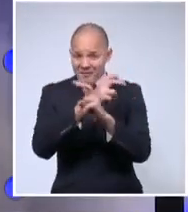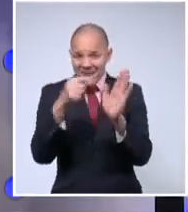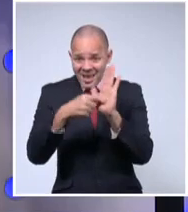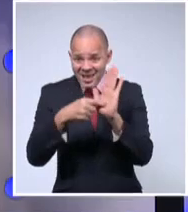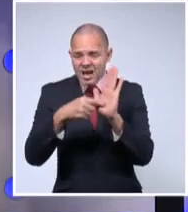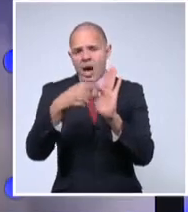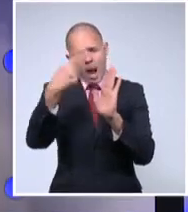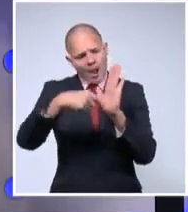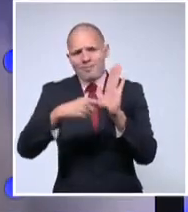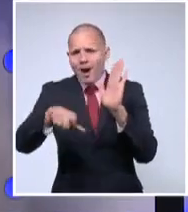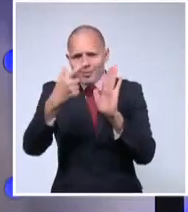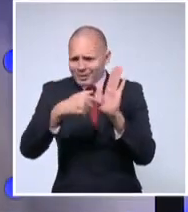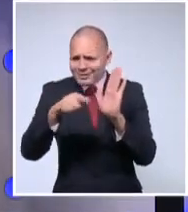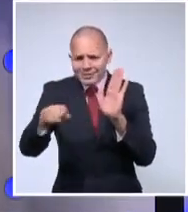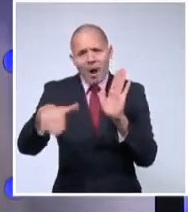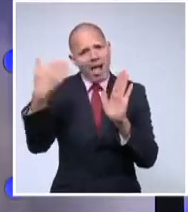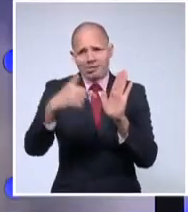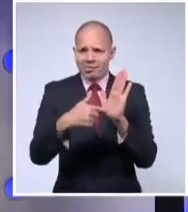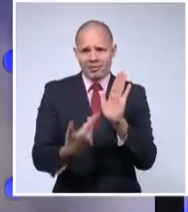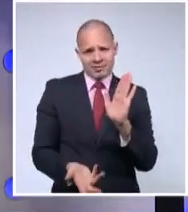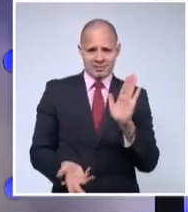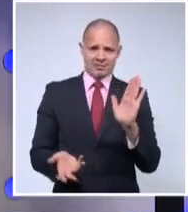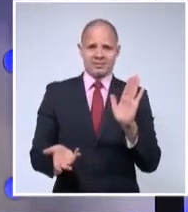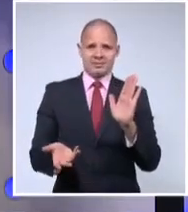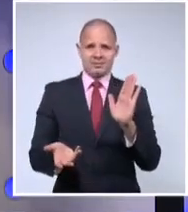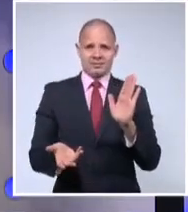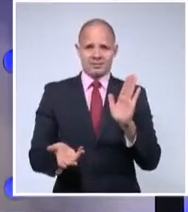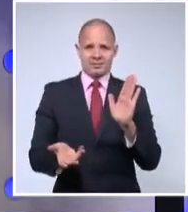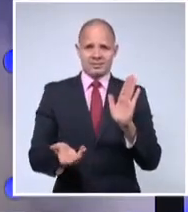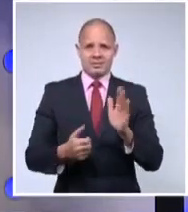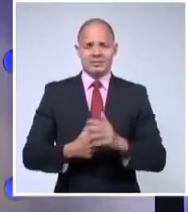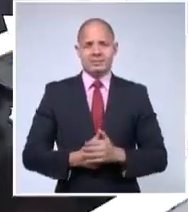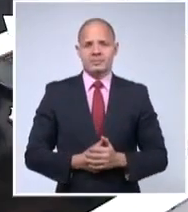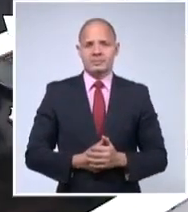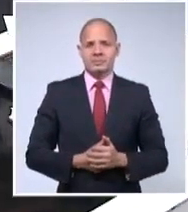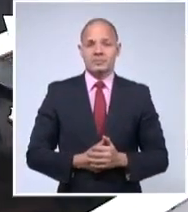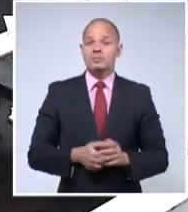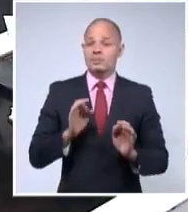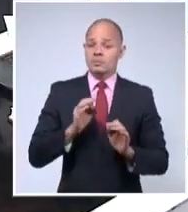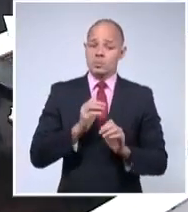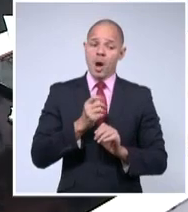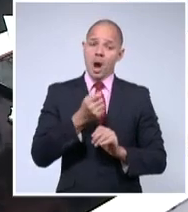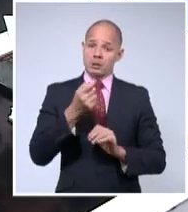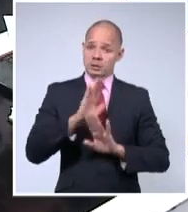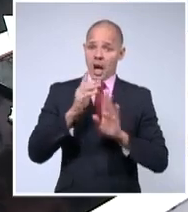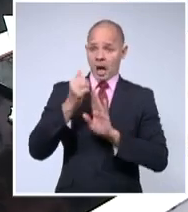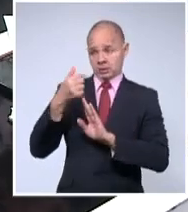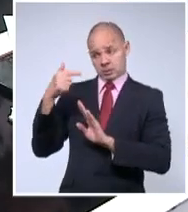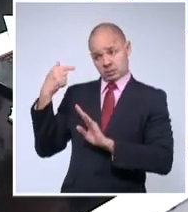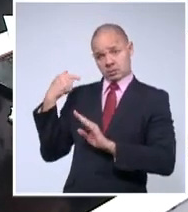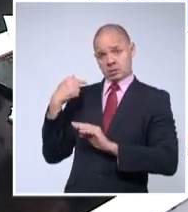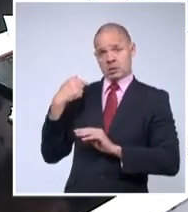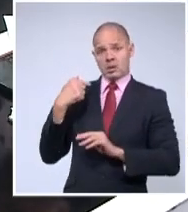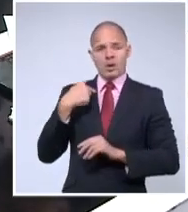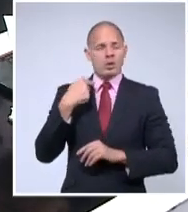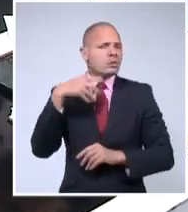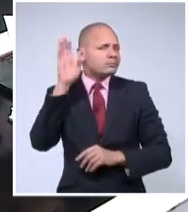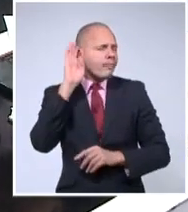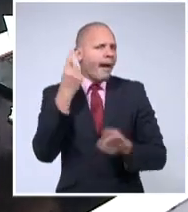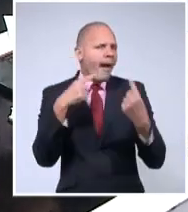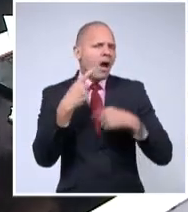derecho internacional, específicamente la Convención de Viena sobre relaciones diplomáticas. En esos días escuché, Cosío, a alguien que